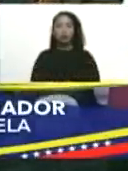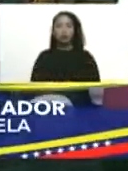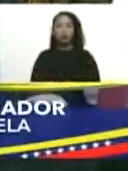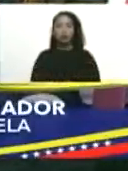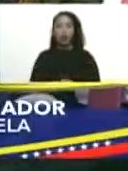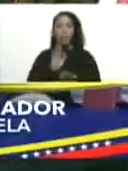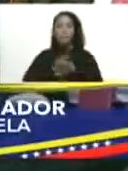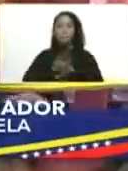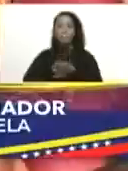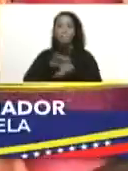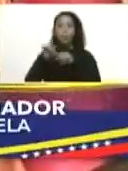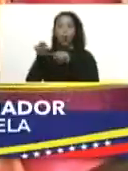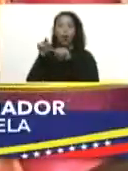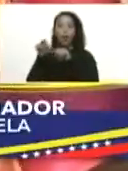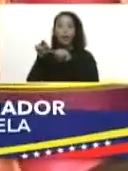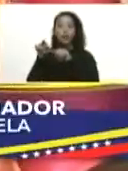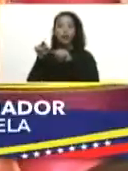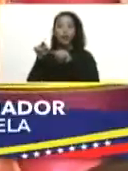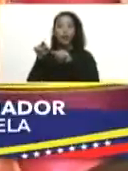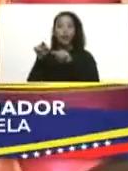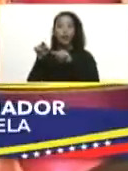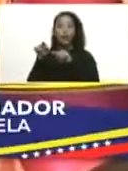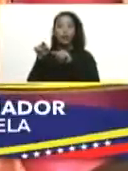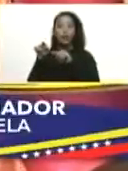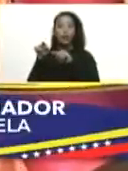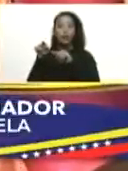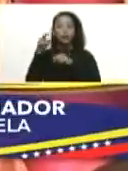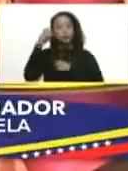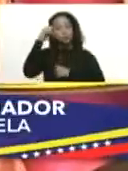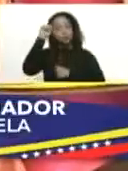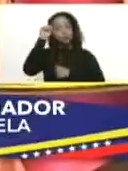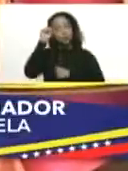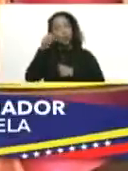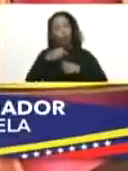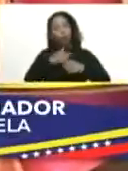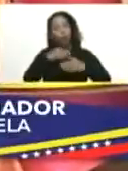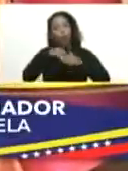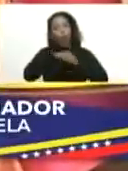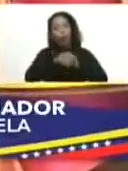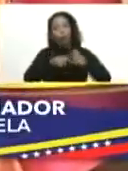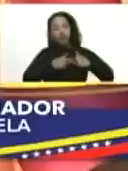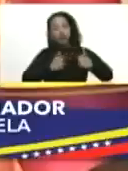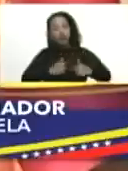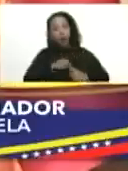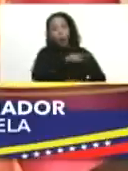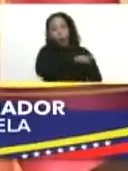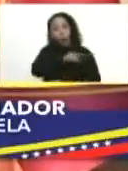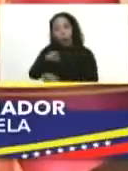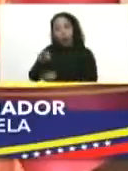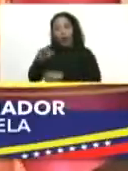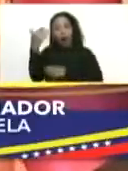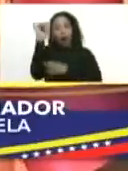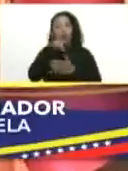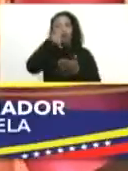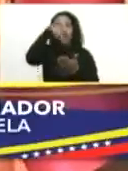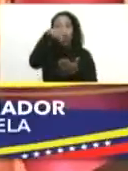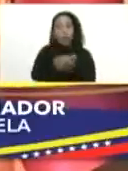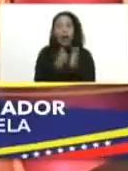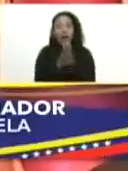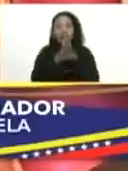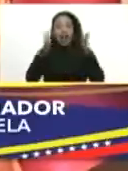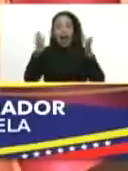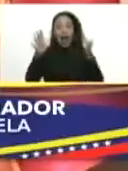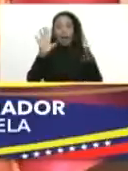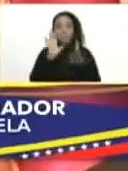Por eso, al colocar en su pecho esta orden que lleva el nombre de nuestro gran